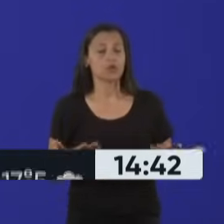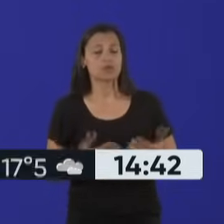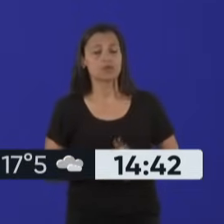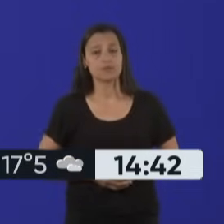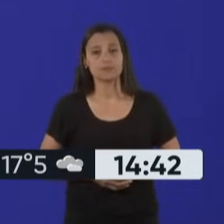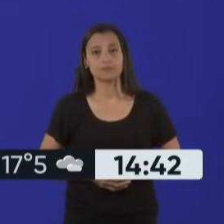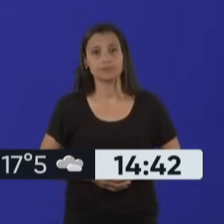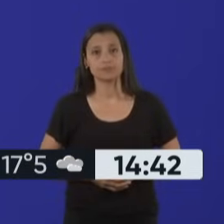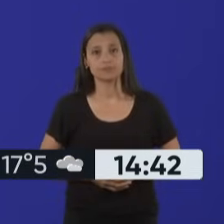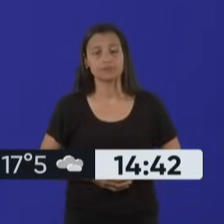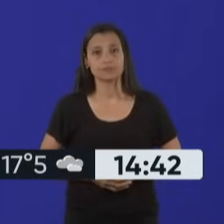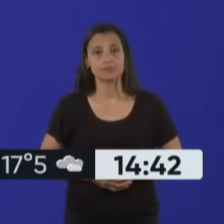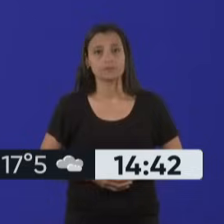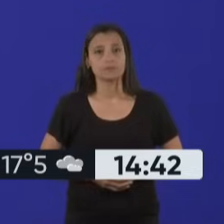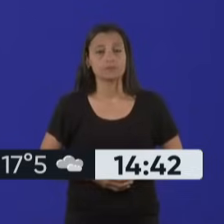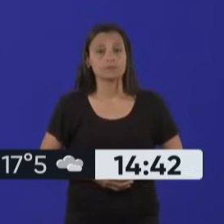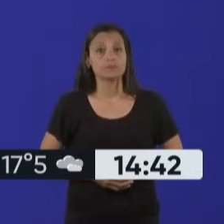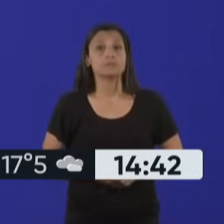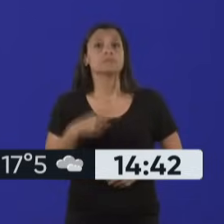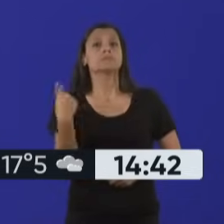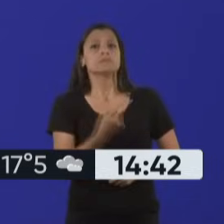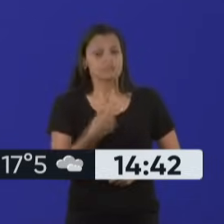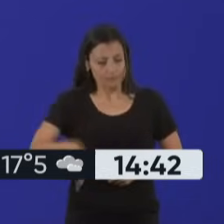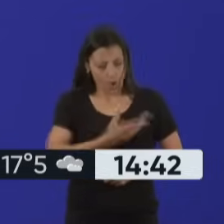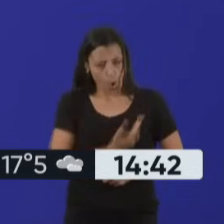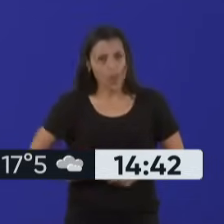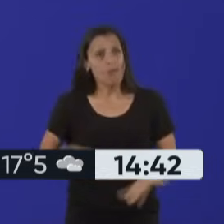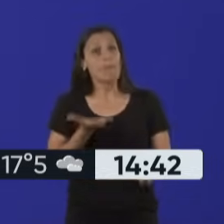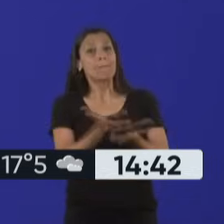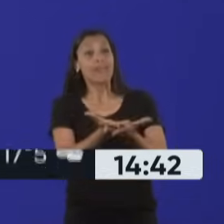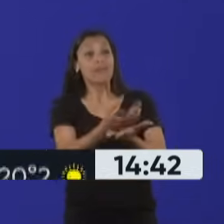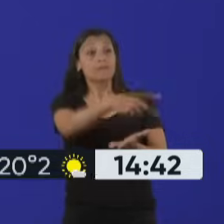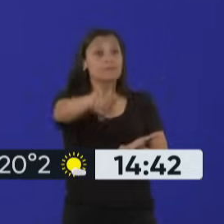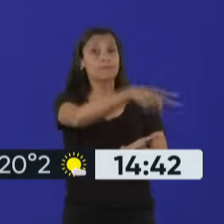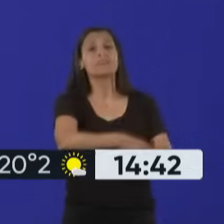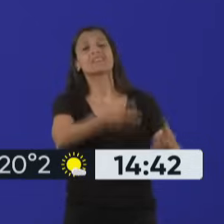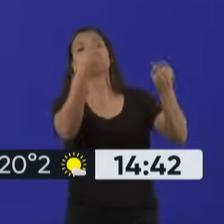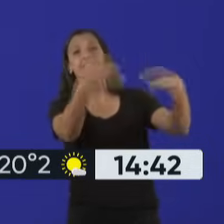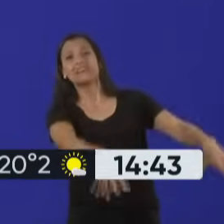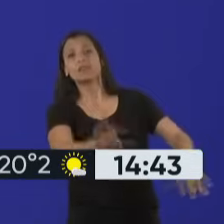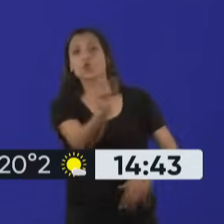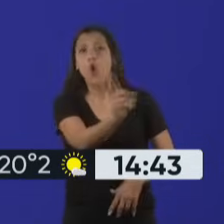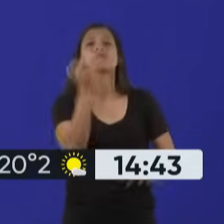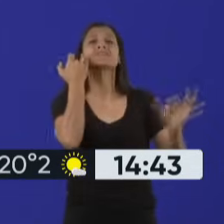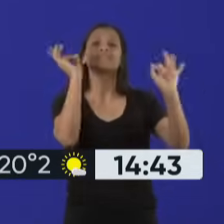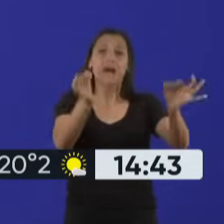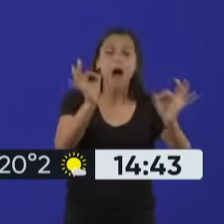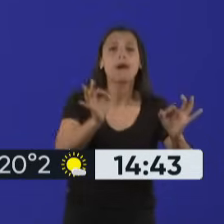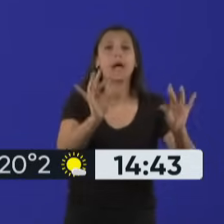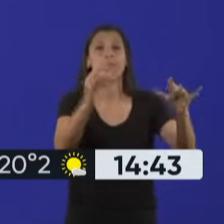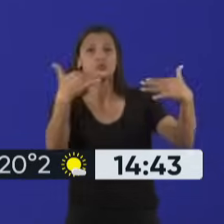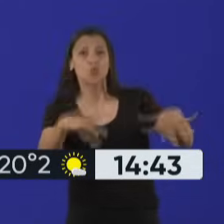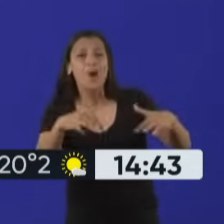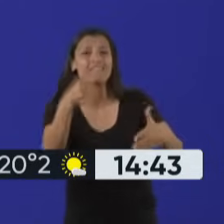Entonces, lo que digamos, nosotros estamos pidiendo en este momento es que no aflojen, que sabemos que es duro, que